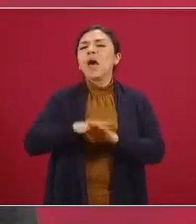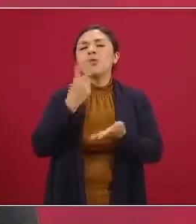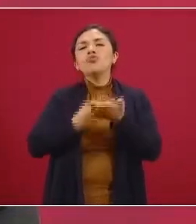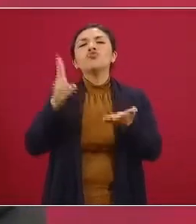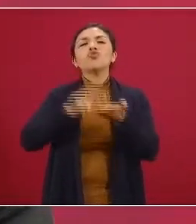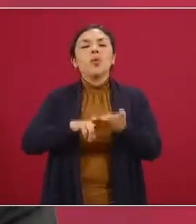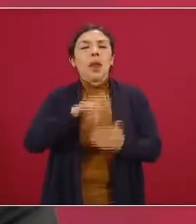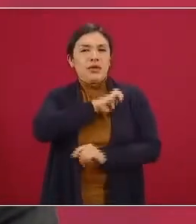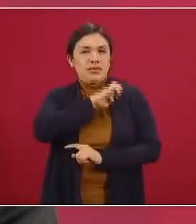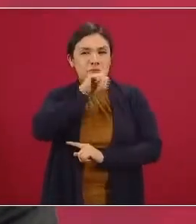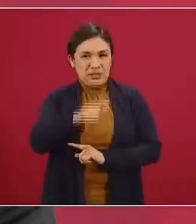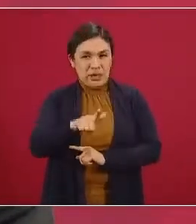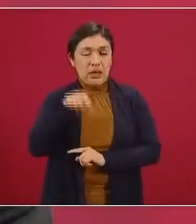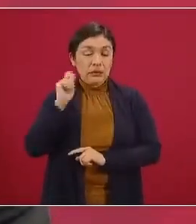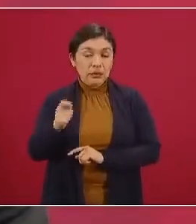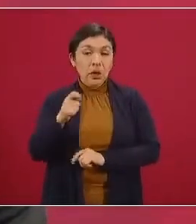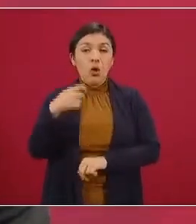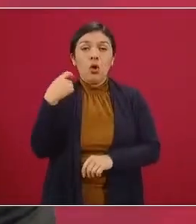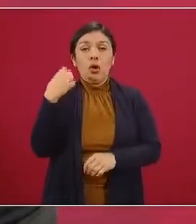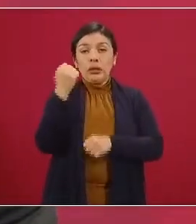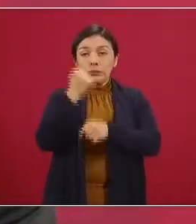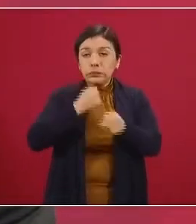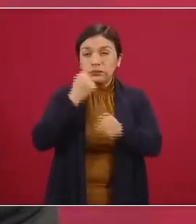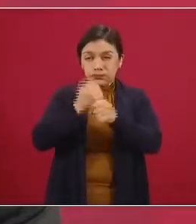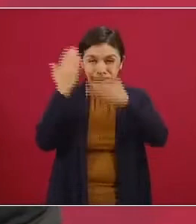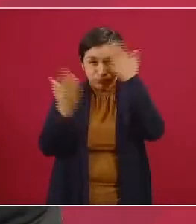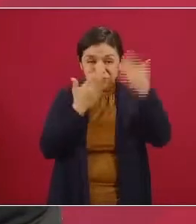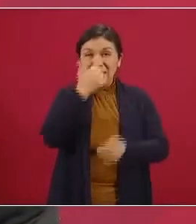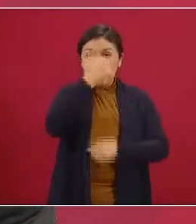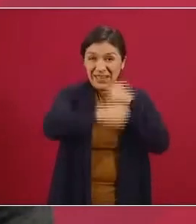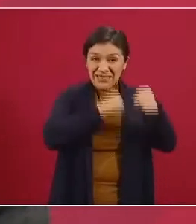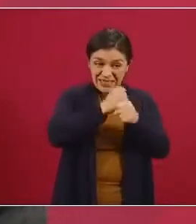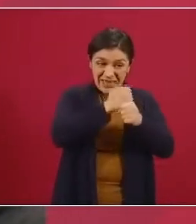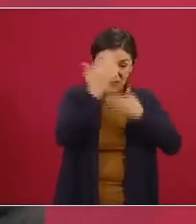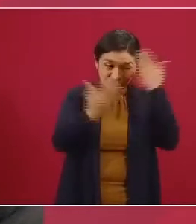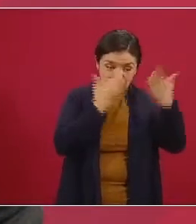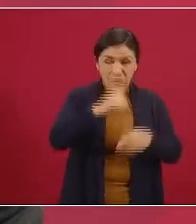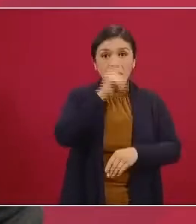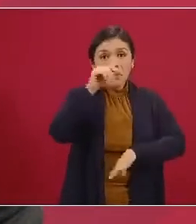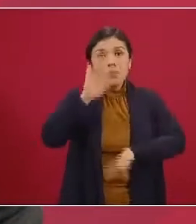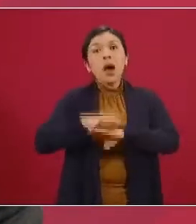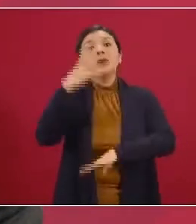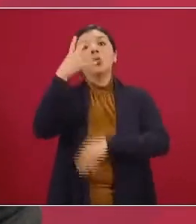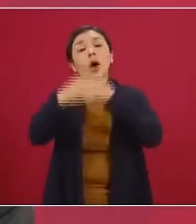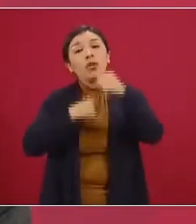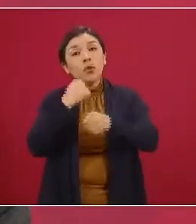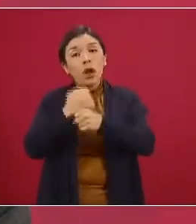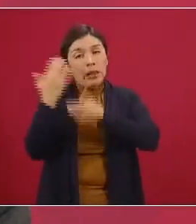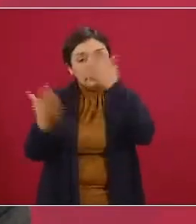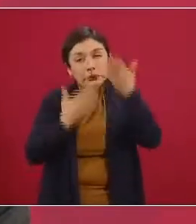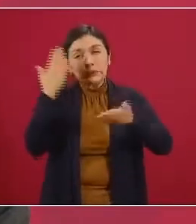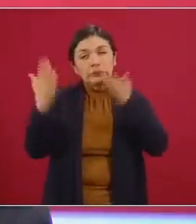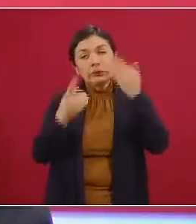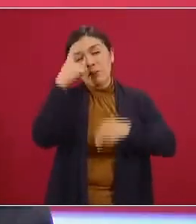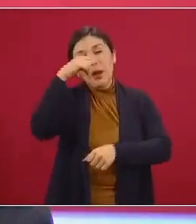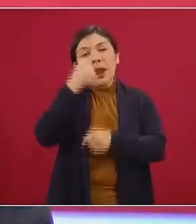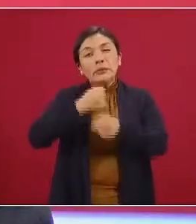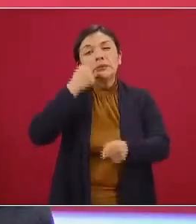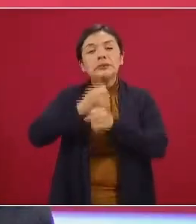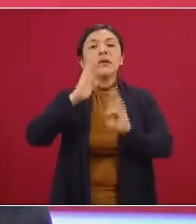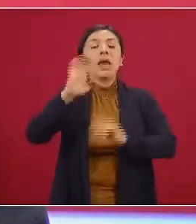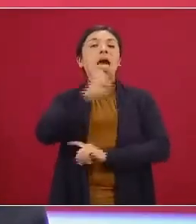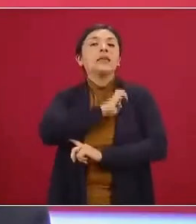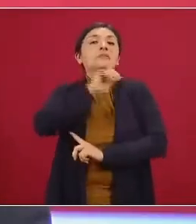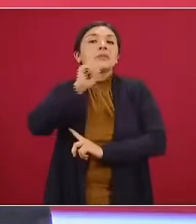cursos posteriores. Entonces dura en entrenamiento, además de los 6 años iniciales, otros 4 años para una